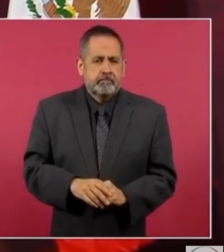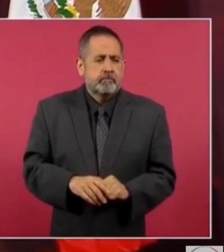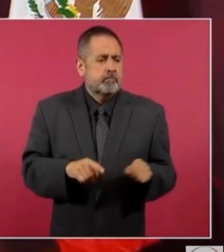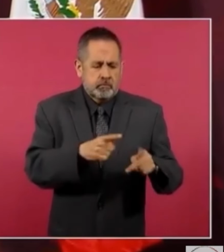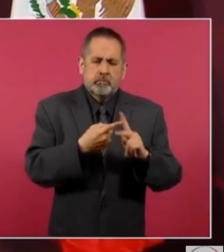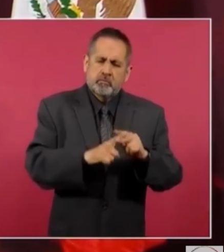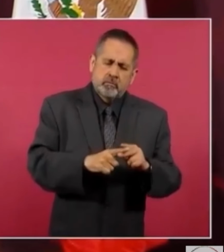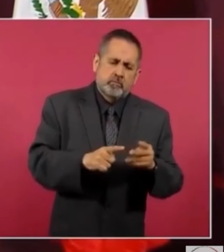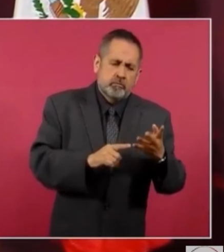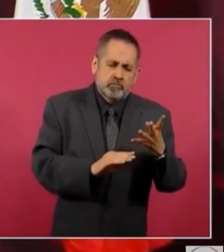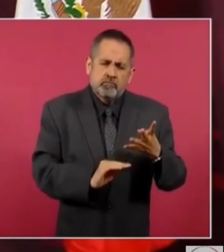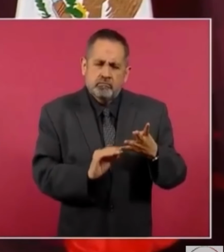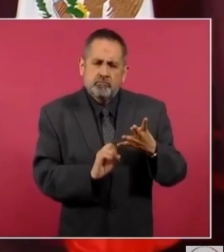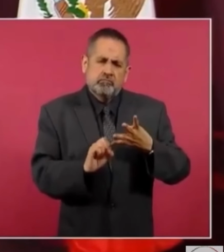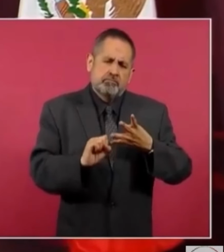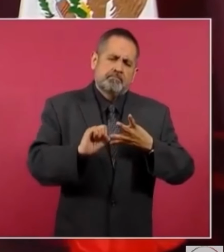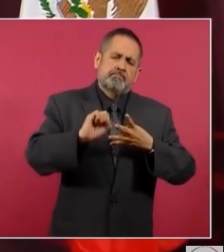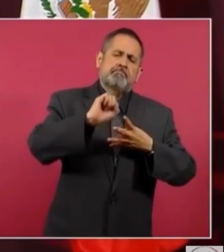abajo.